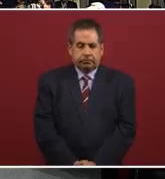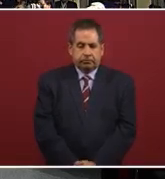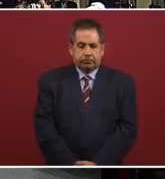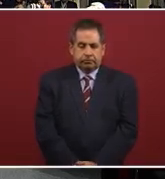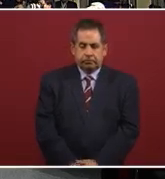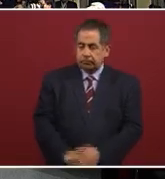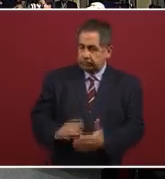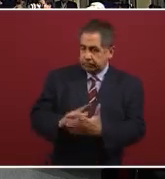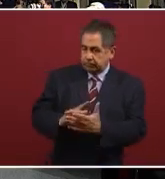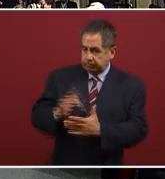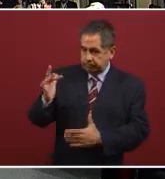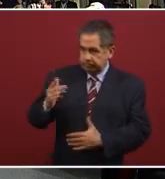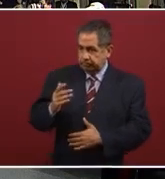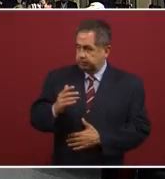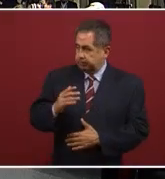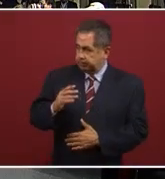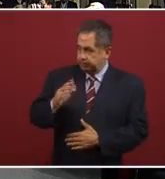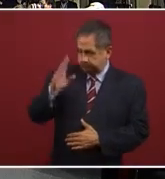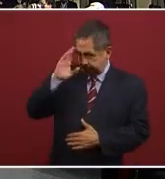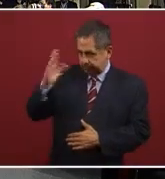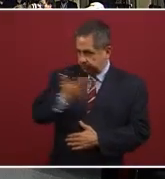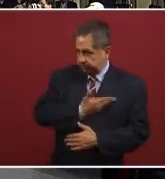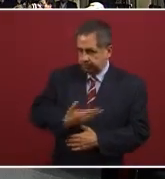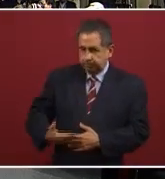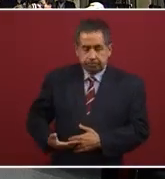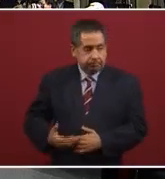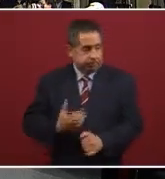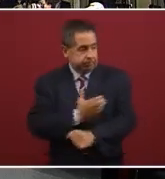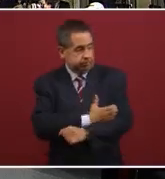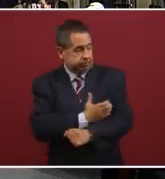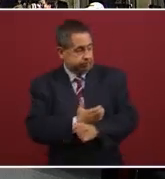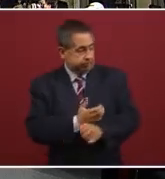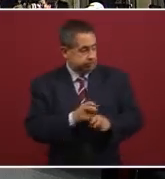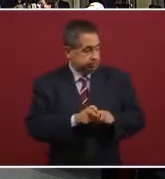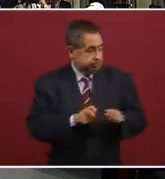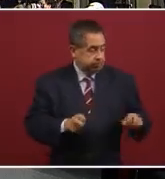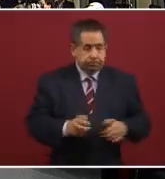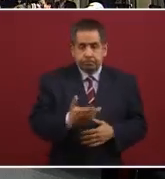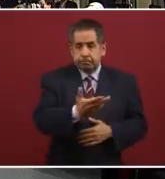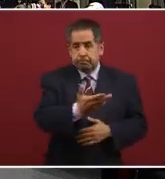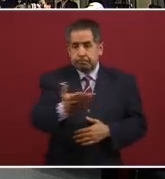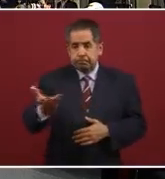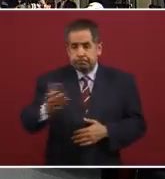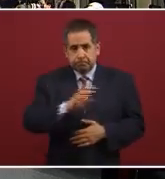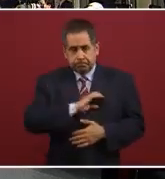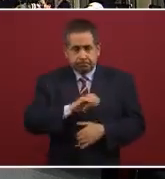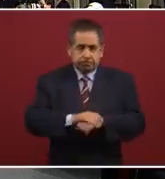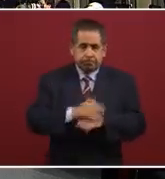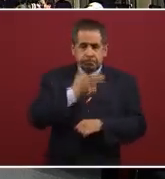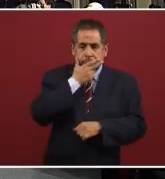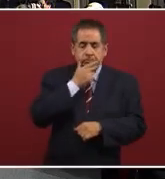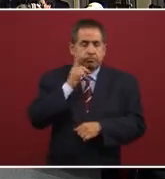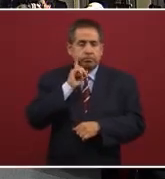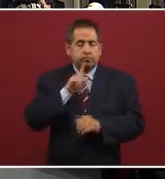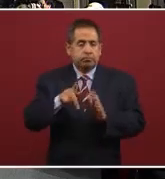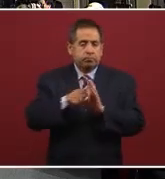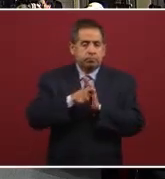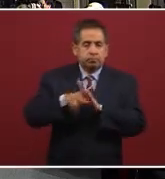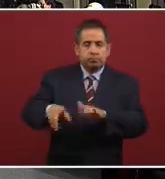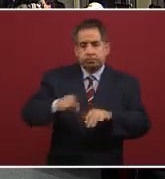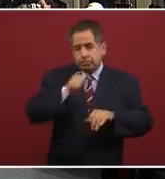Muchas gracias, señor presidente, colegas, estimadas amigos y amigas de la